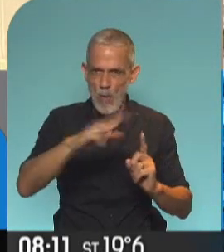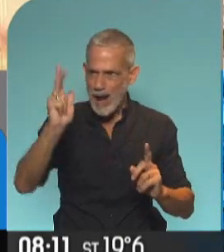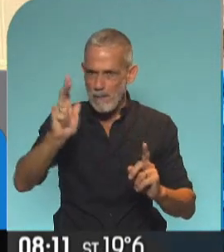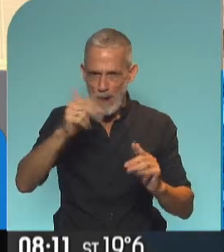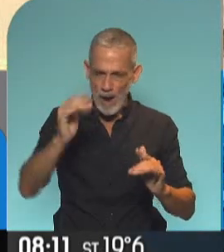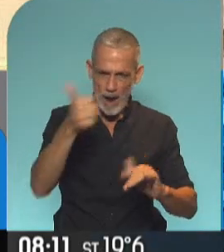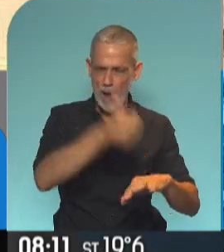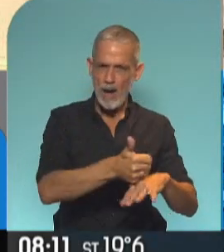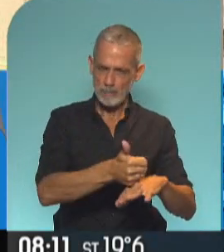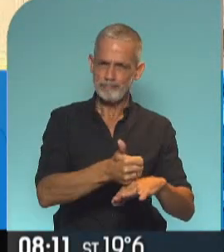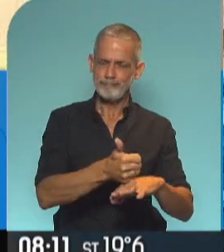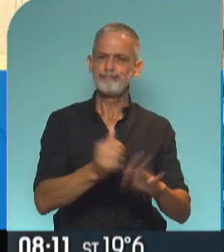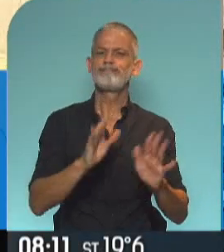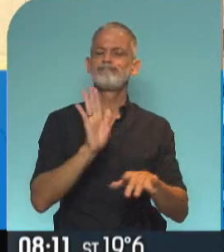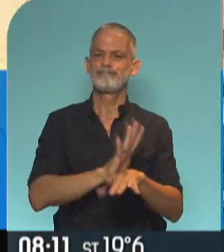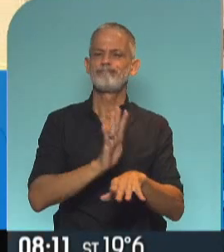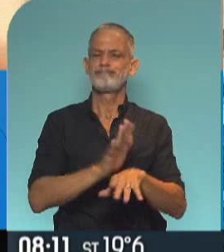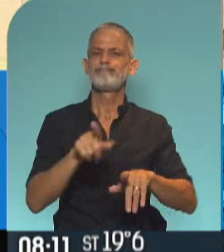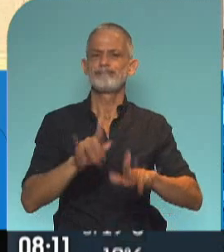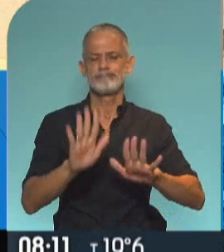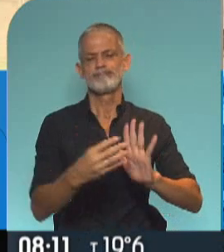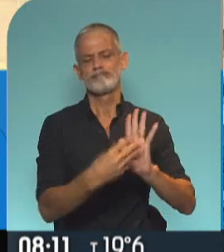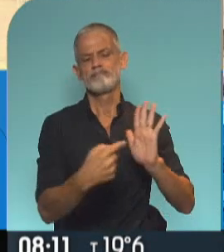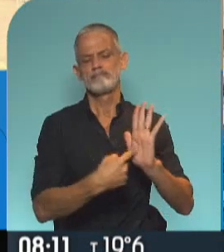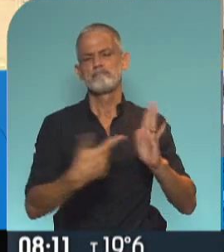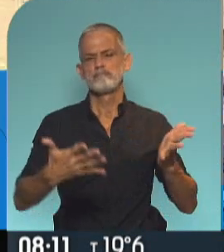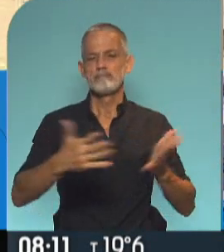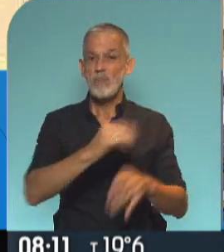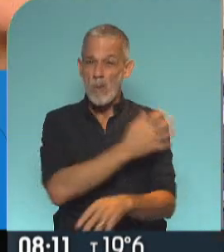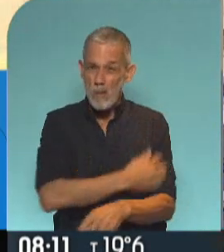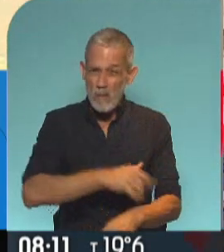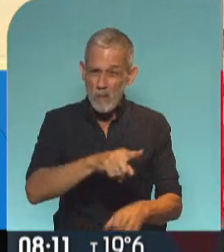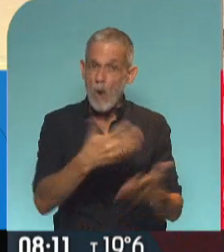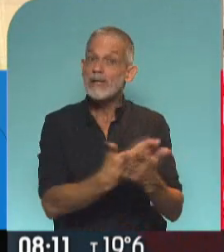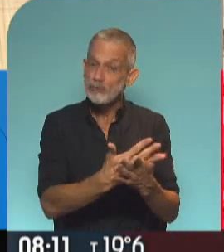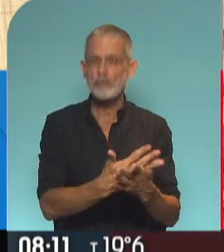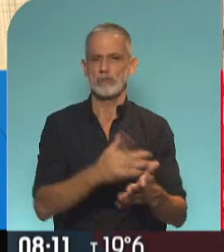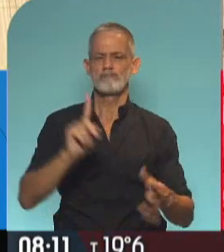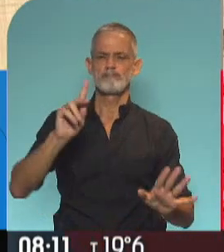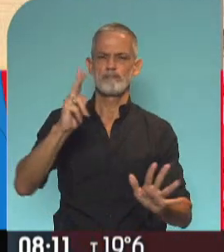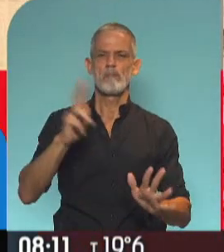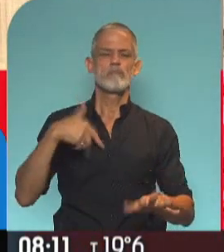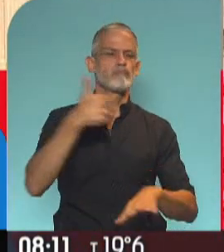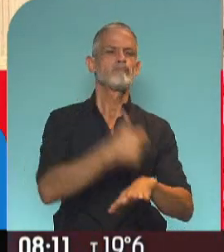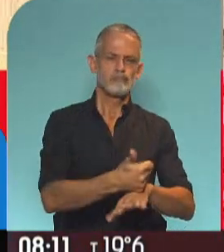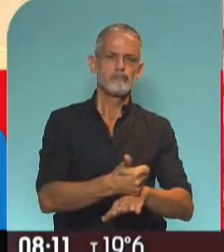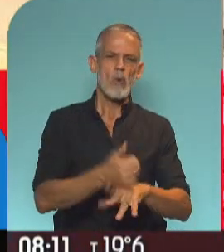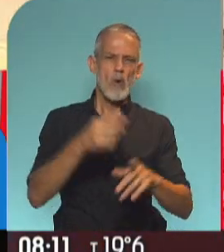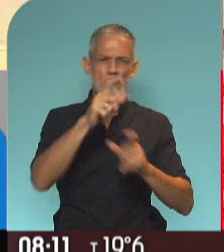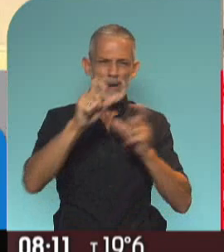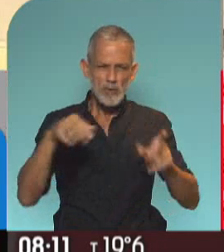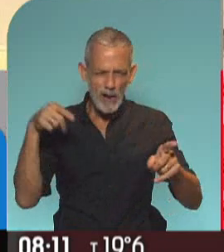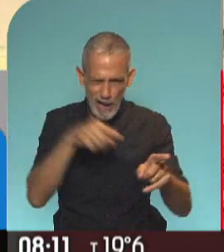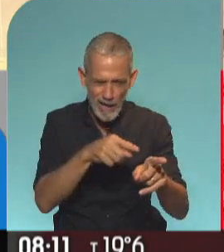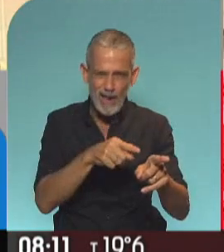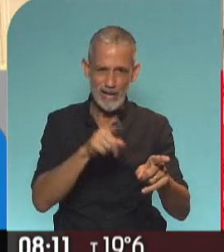es un ejemplo y algo a seguir, ¿no? Allí donde los pobres sufren, allí donde hay personas perseguidas,